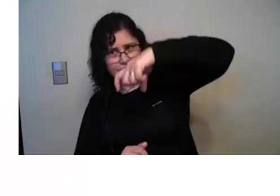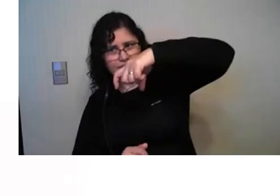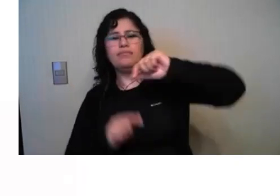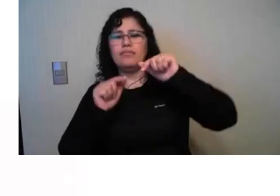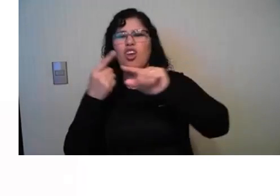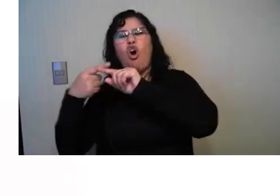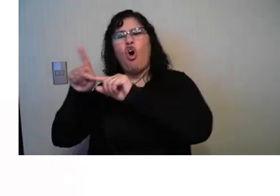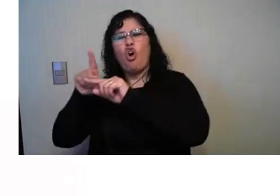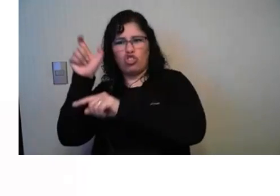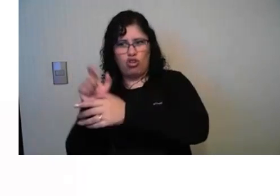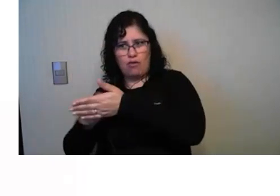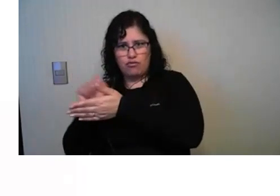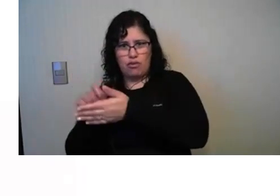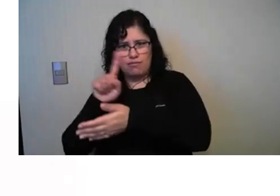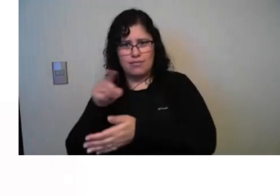autor, que es Snell.